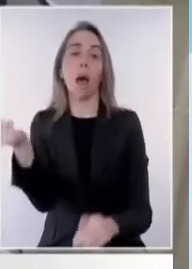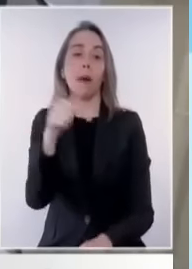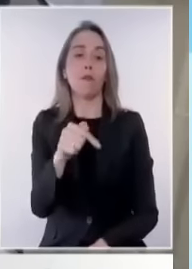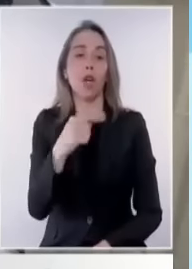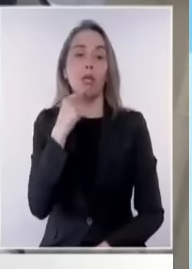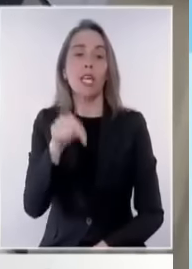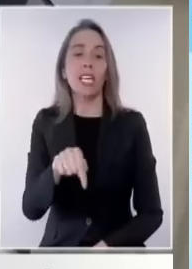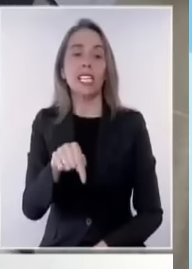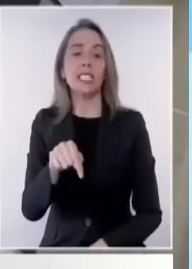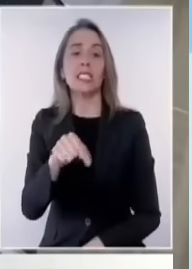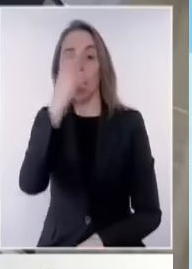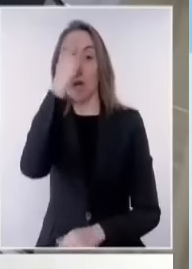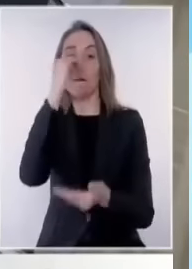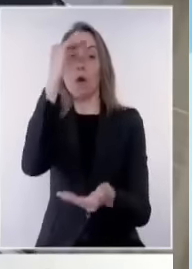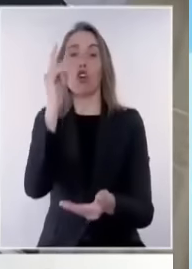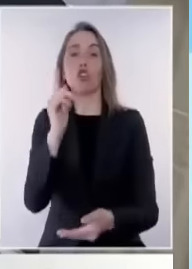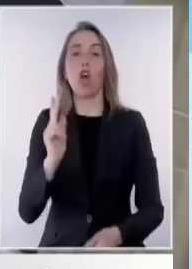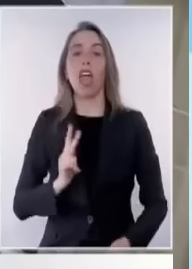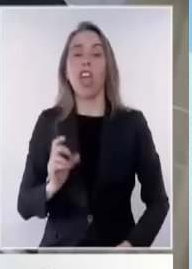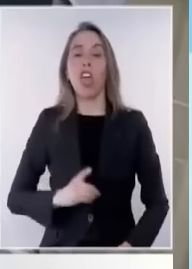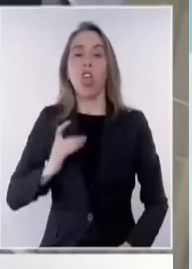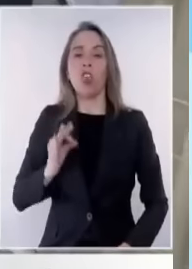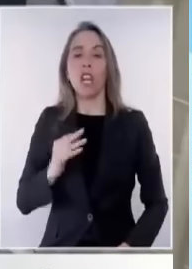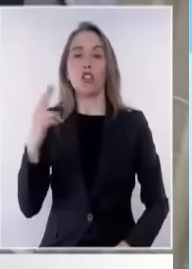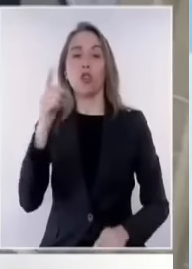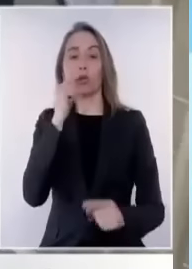este monumento no era digno de su esposo.